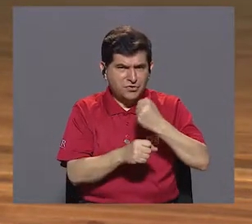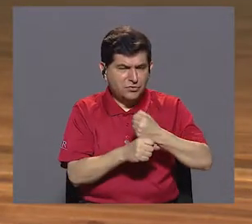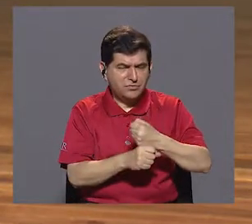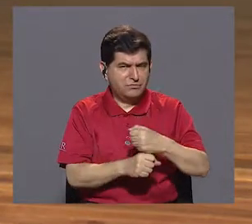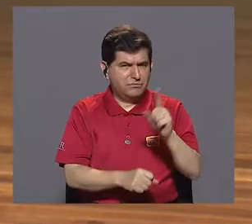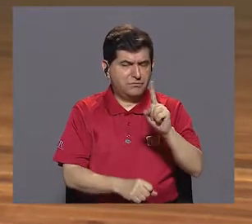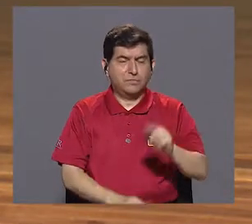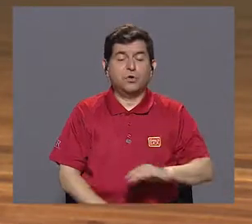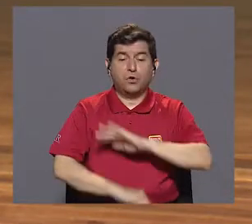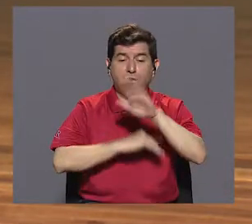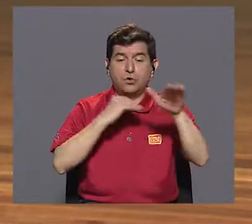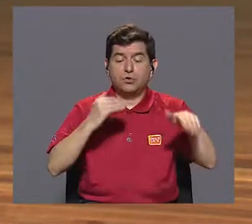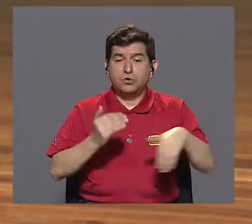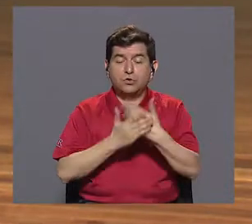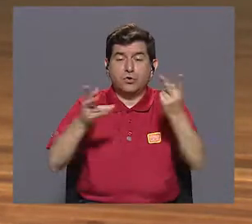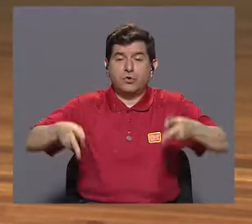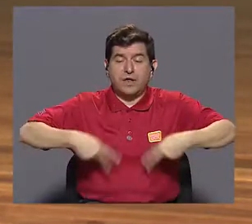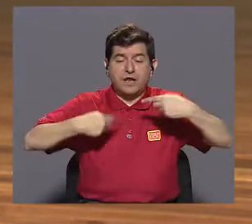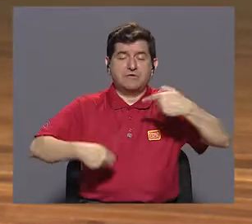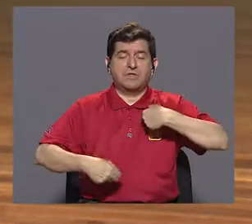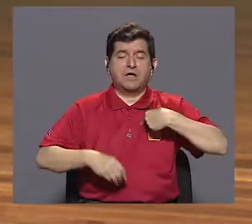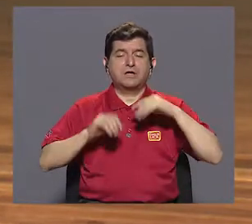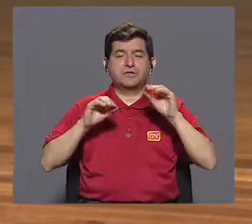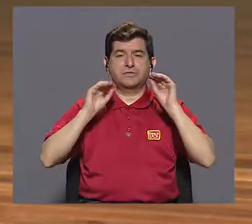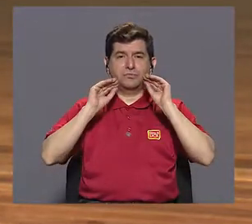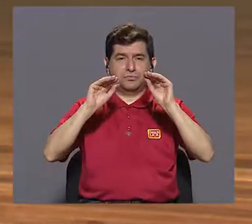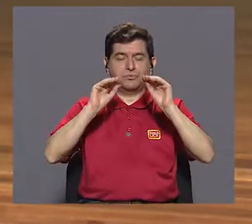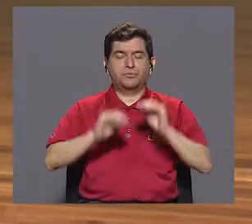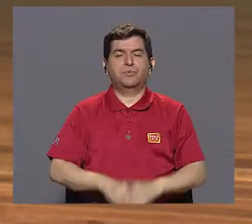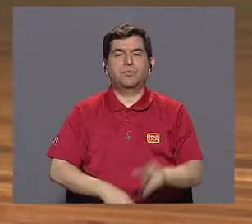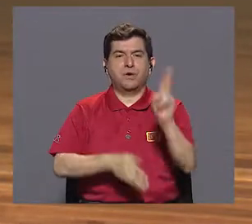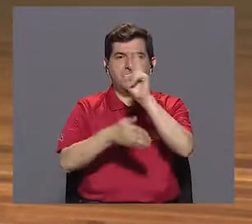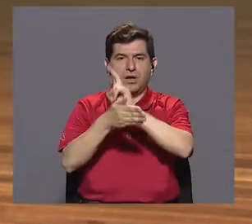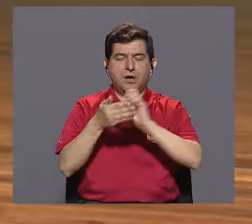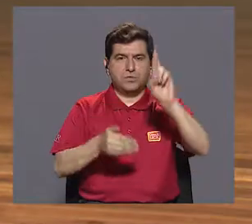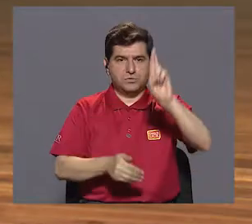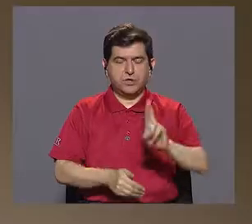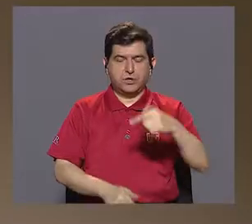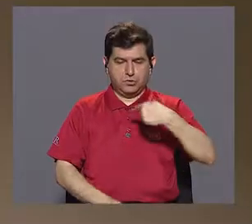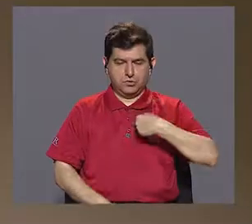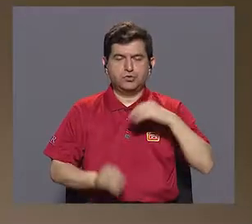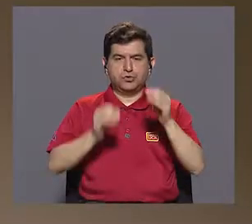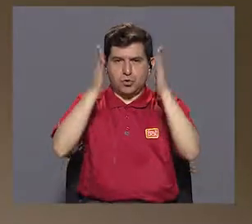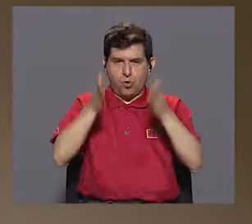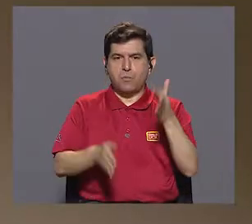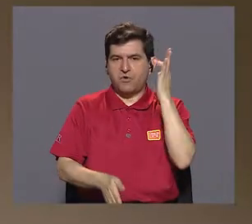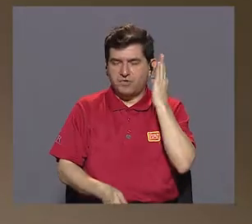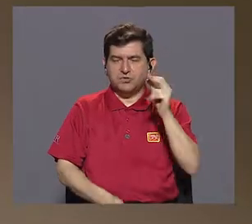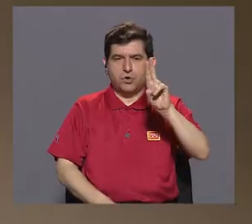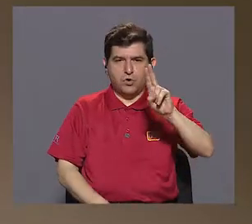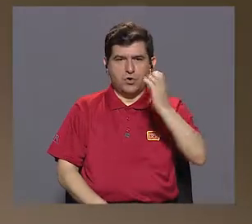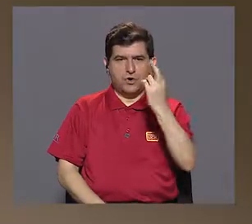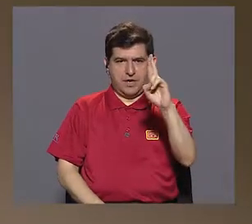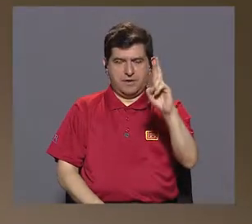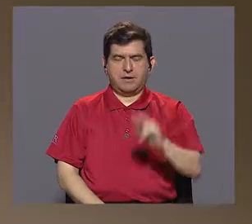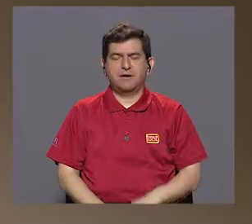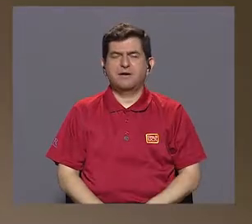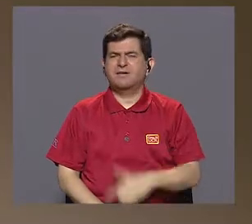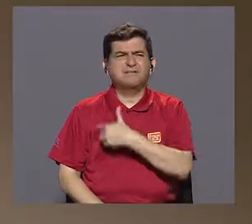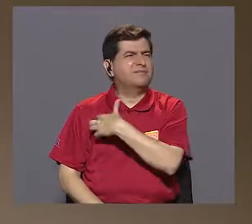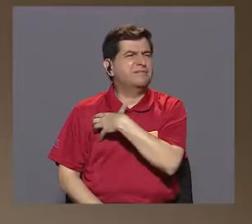yo hacía. Toda mi vida di clases en la Universidad de Costa Rica. Yo soy profesora hoy de la Universidad de Costa